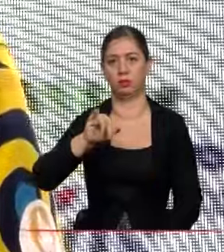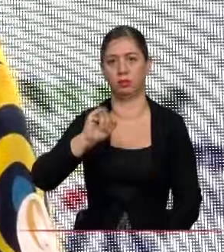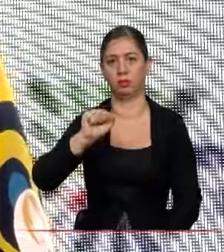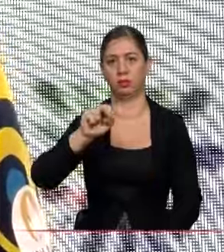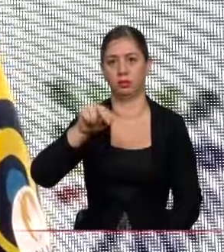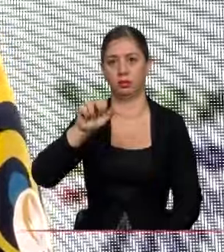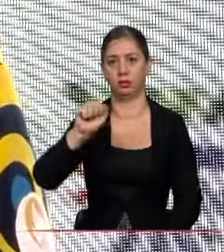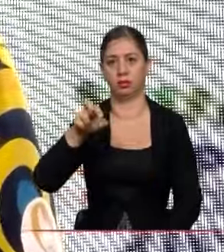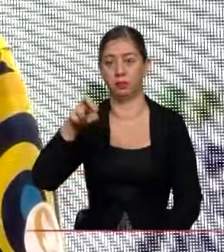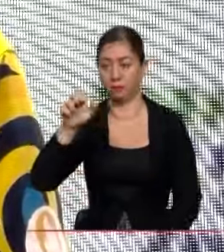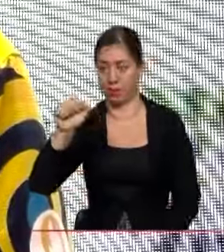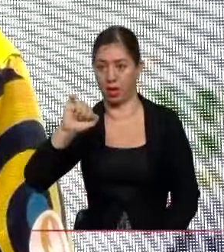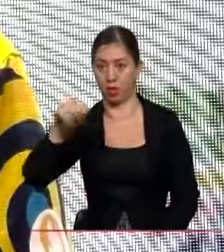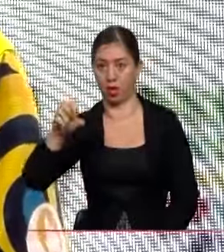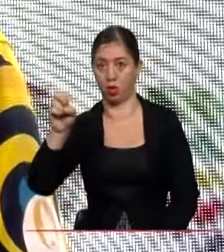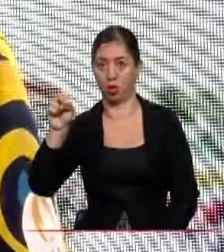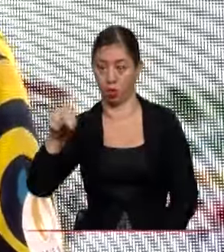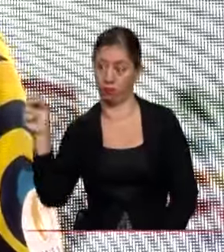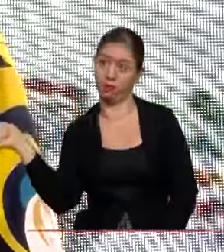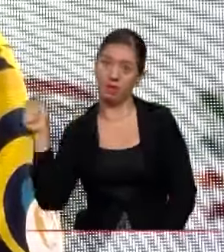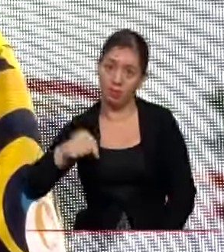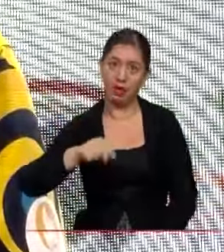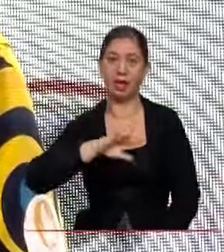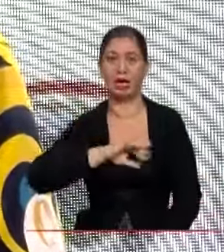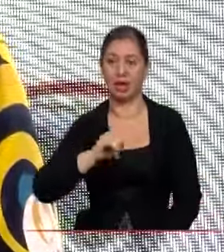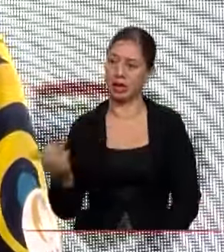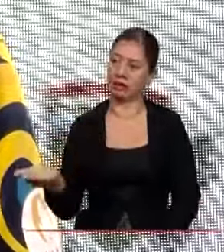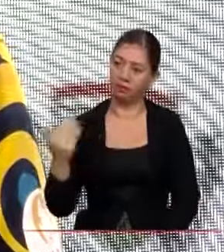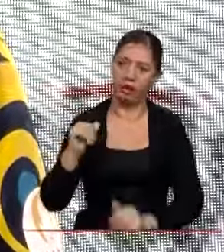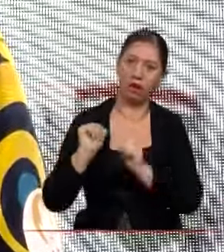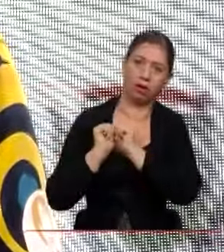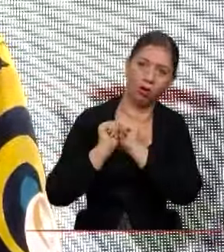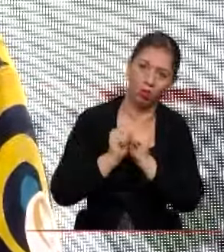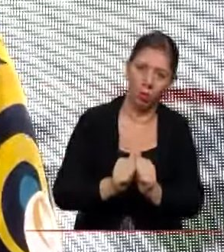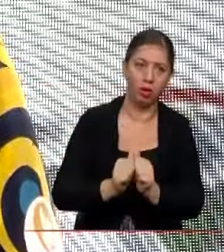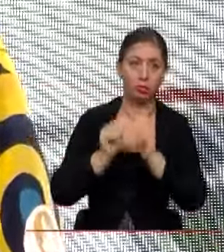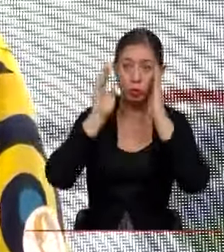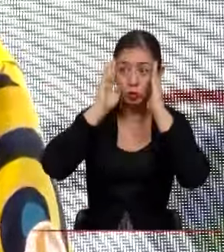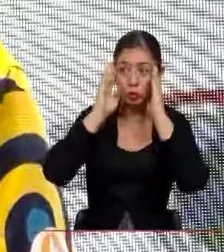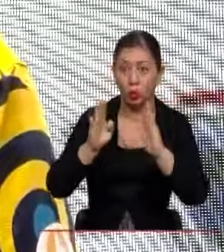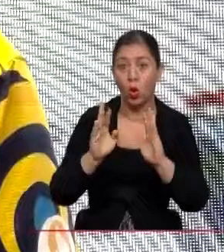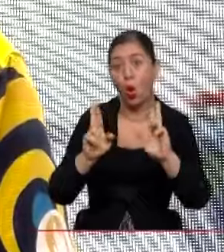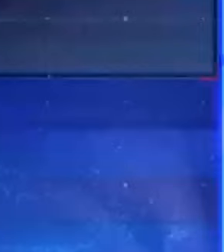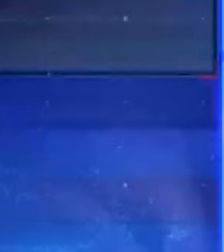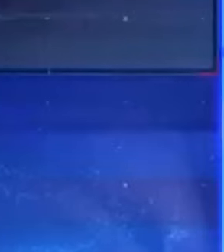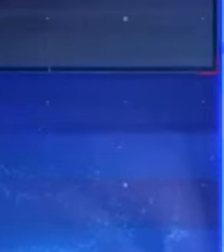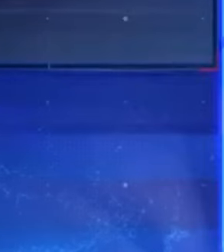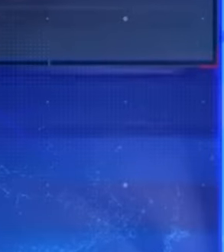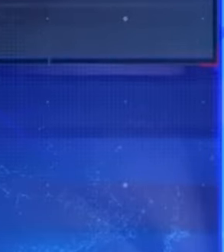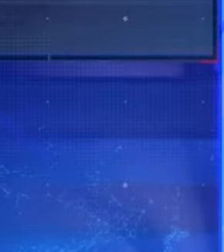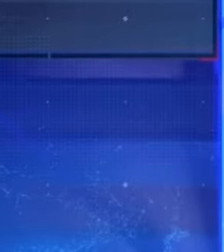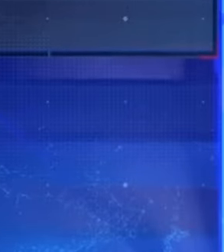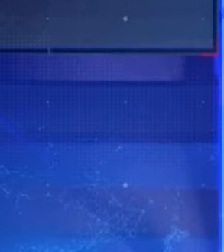Muy seguramente Mariana visite Cali, que nos acompañe, estamos atentos a que la agenda lo permita.